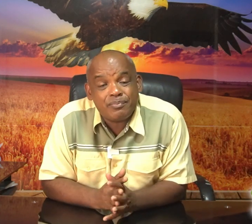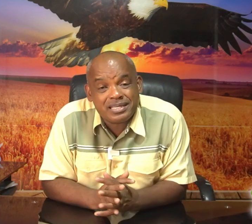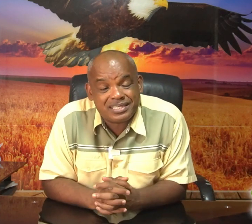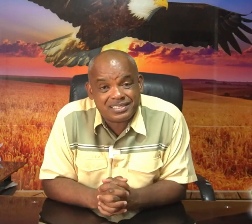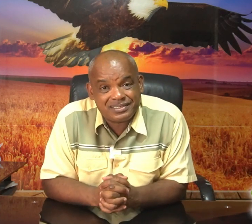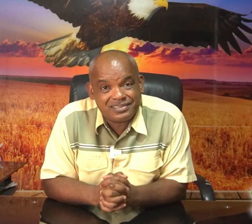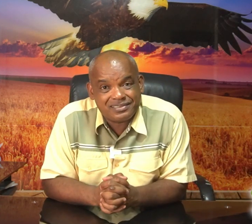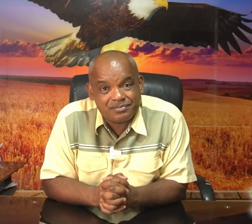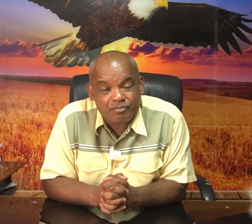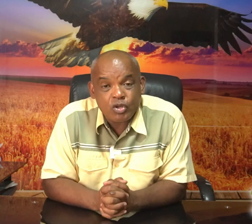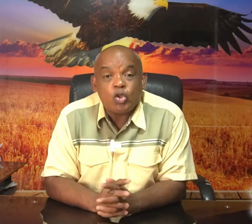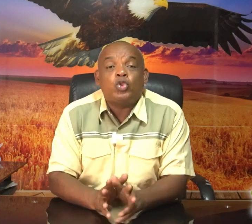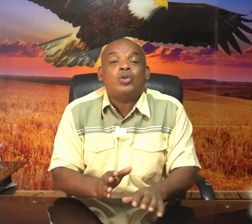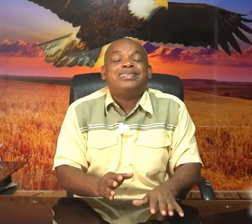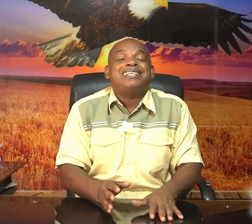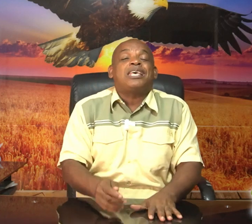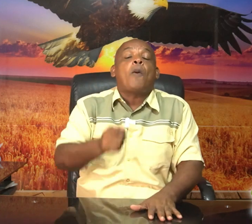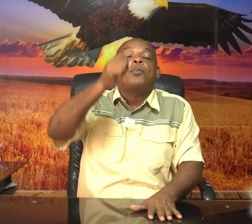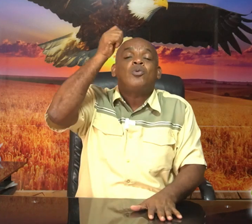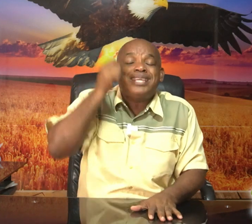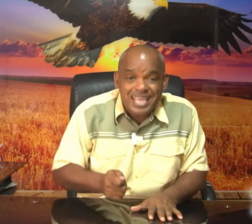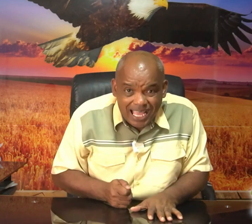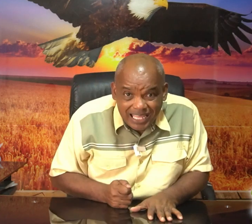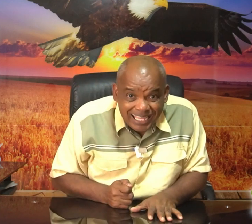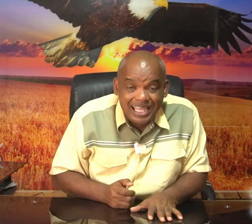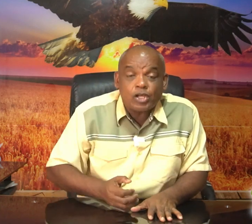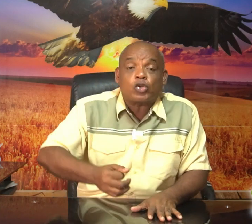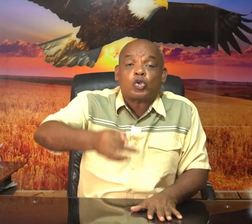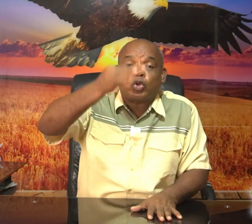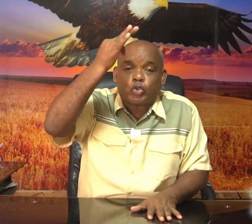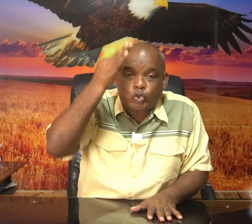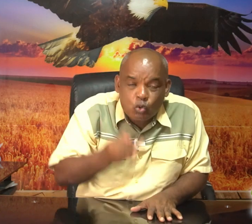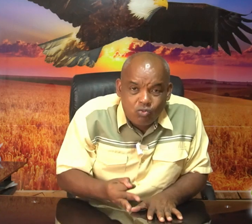Hace 3 meses. Donde se oponía